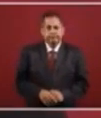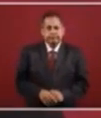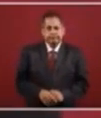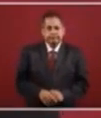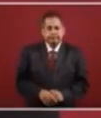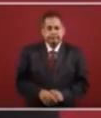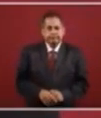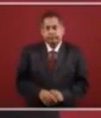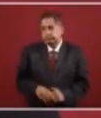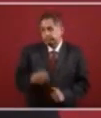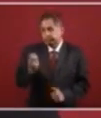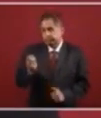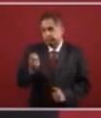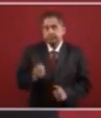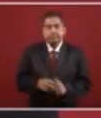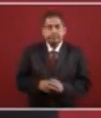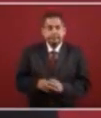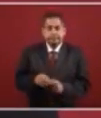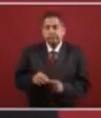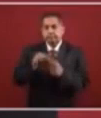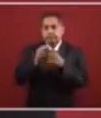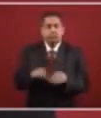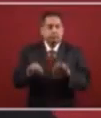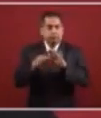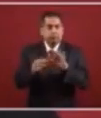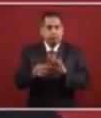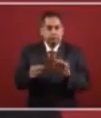eso es lo más destacado